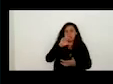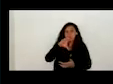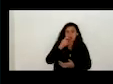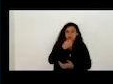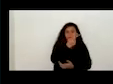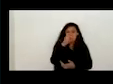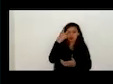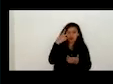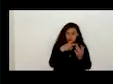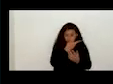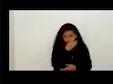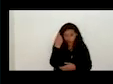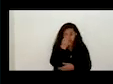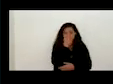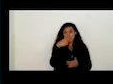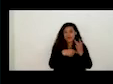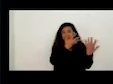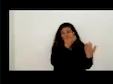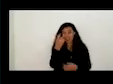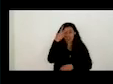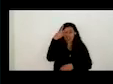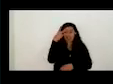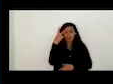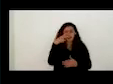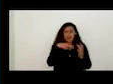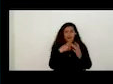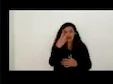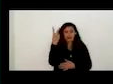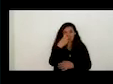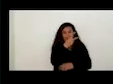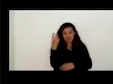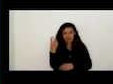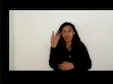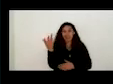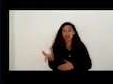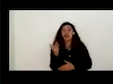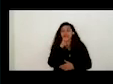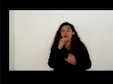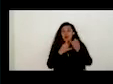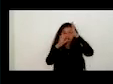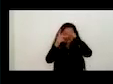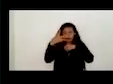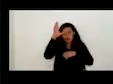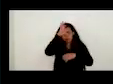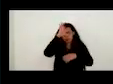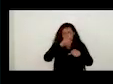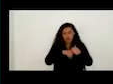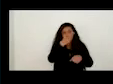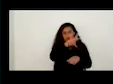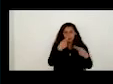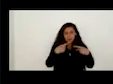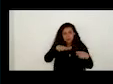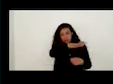1500, 1800, 2000, 2200. Y de acuerdo a la cultura alimentaria que tenga esa